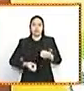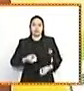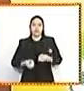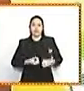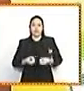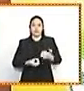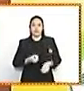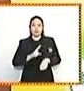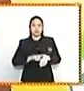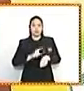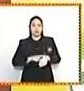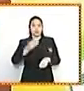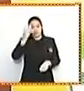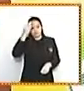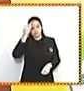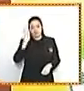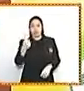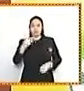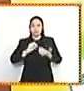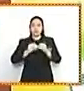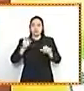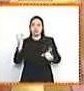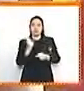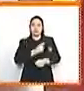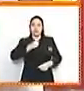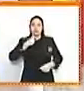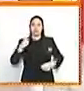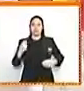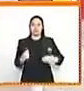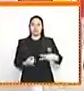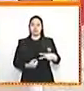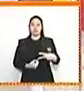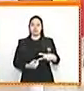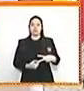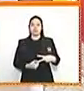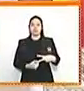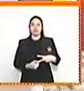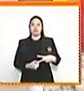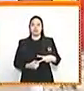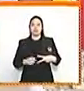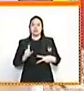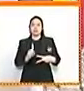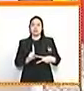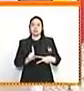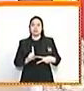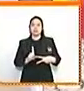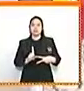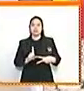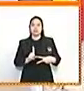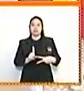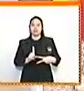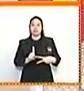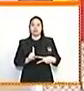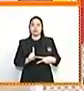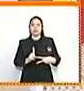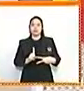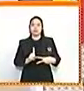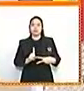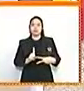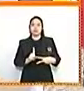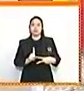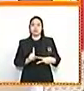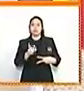vamos a conocer el primer número seleccionado de premiados. Primer dígito 1. Segundo dígito.